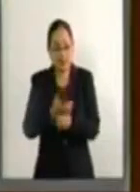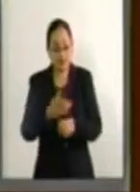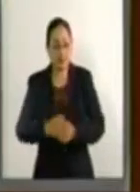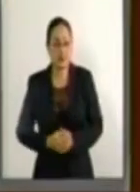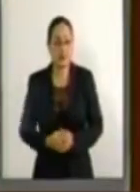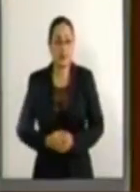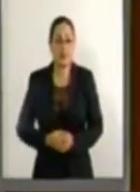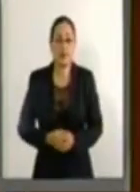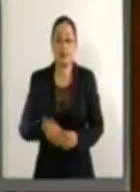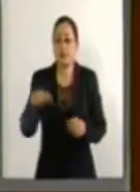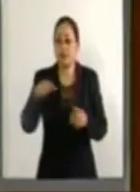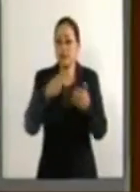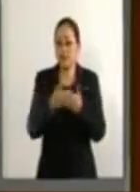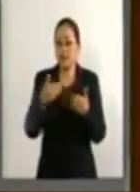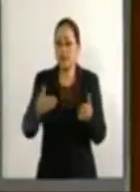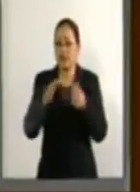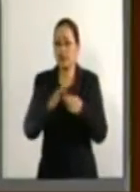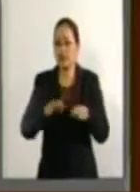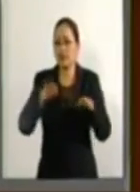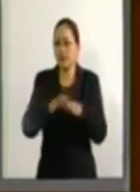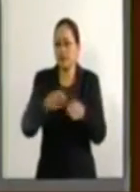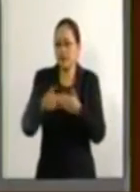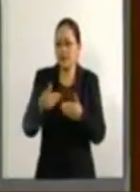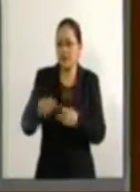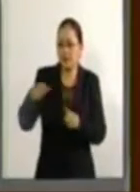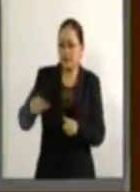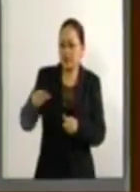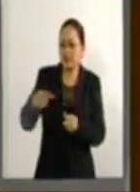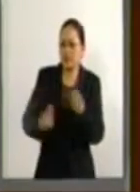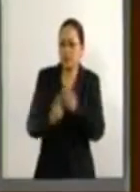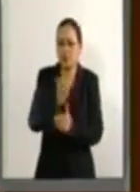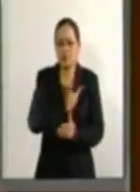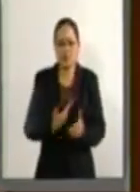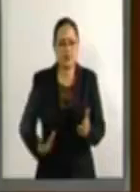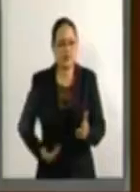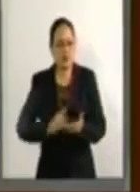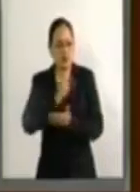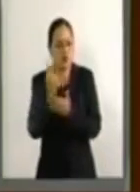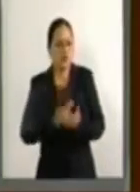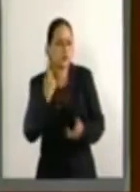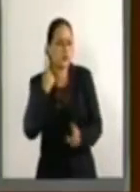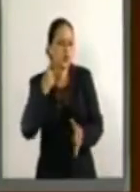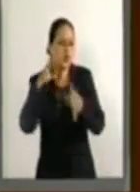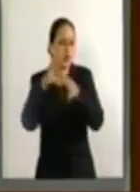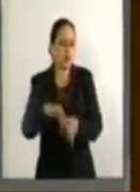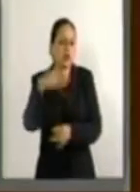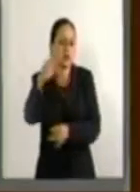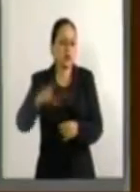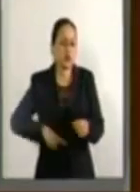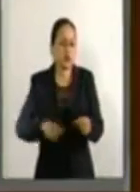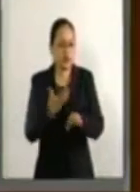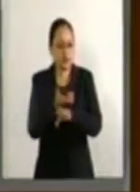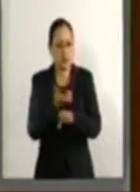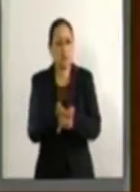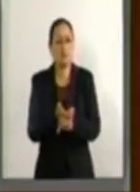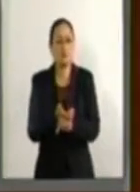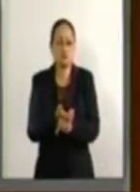sobre todo en esta coyuntura tan difícil de la llegada de Donald Trump y de la política pública del gobierno de Estados